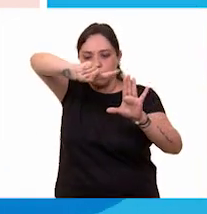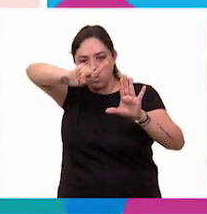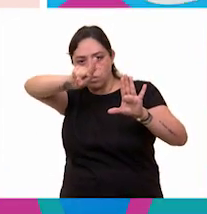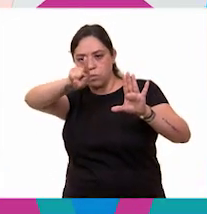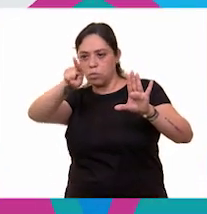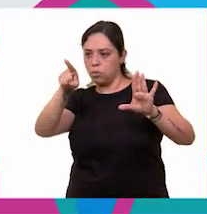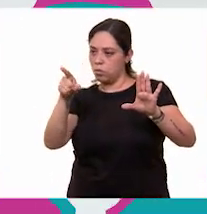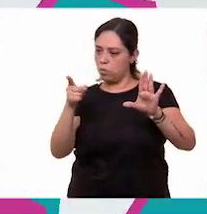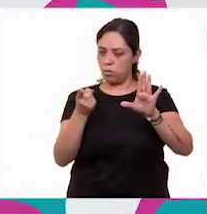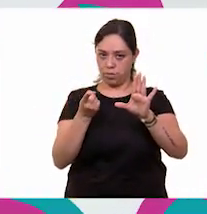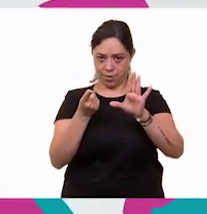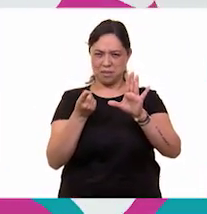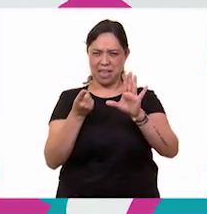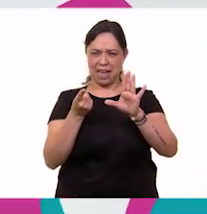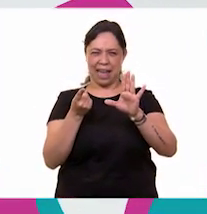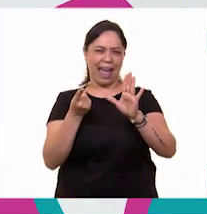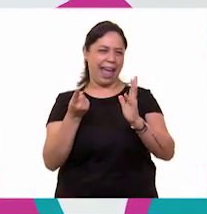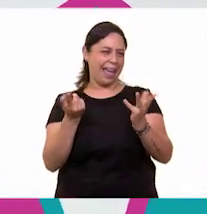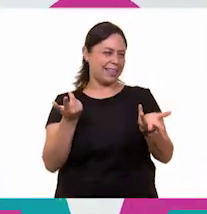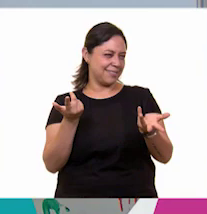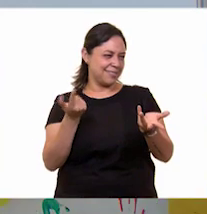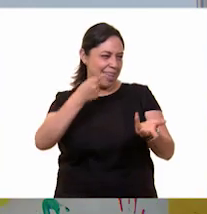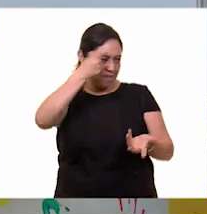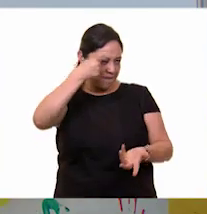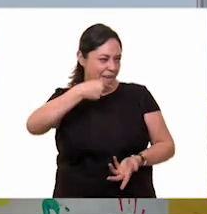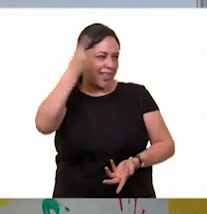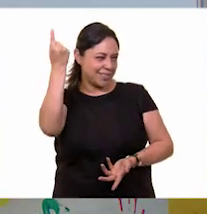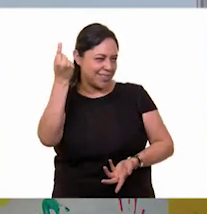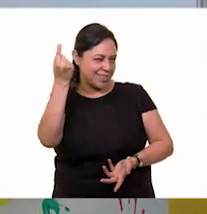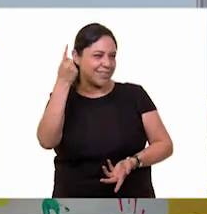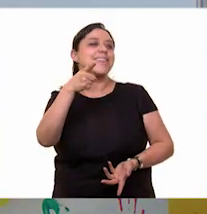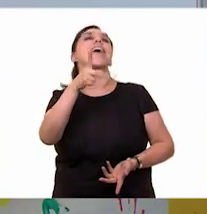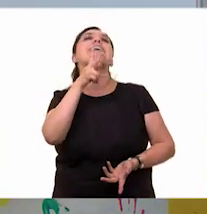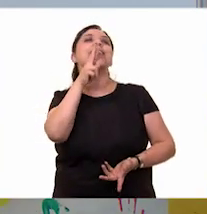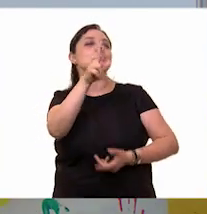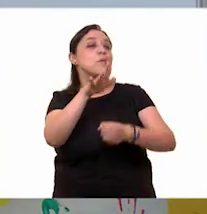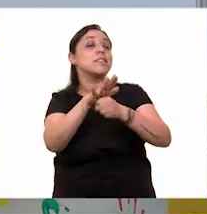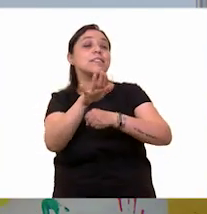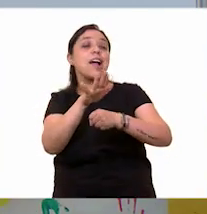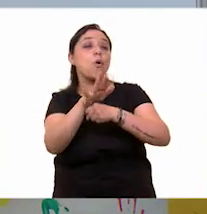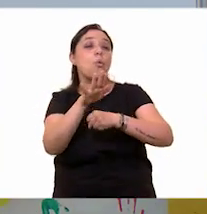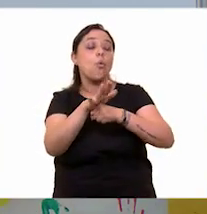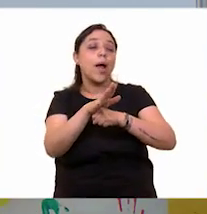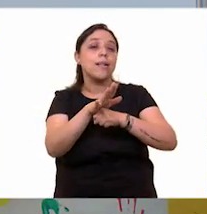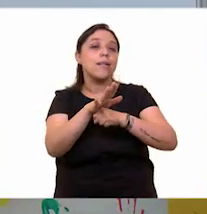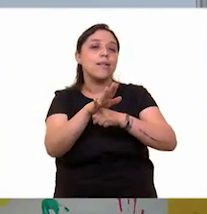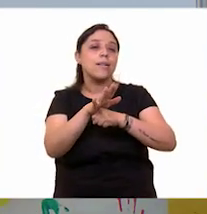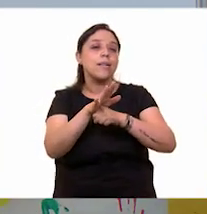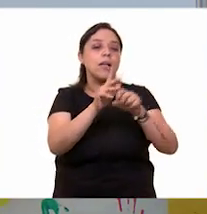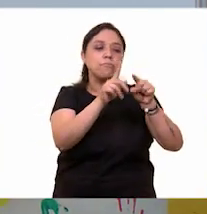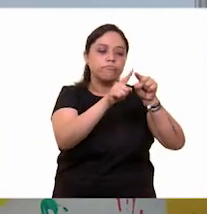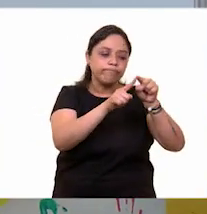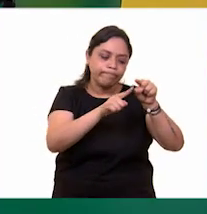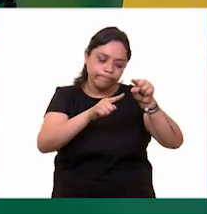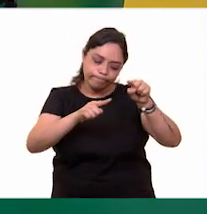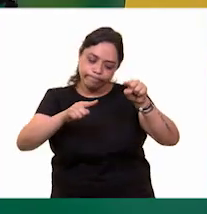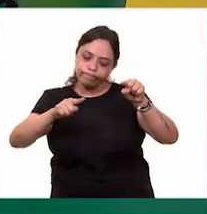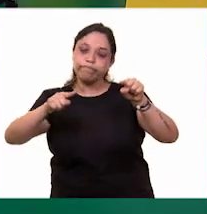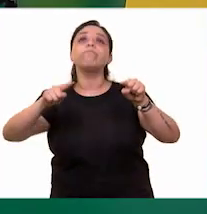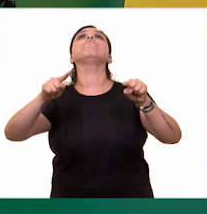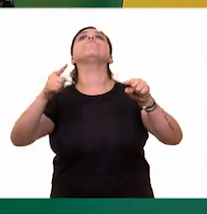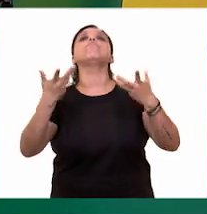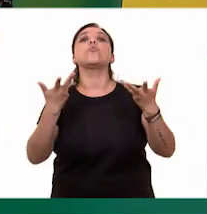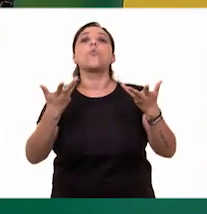Creo que esta es muy sencilla y ustedes ya conocen la respuesta. ¿Cuál es una figura con un lado curvo? A ver, ¿los